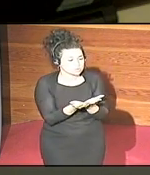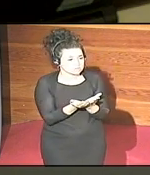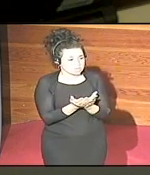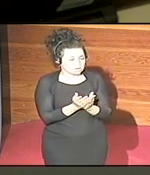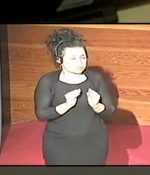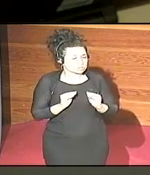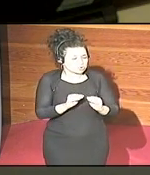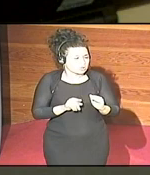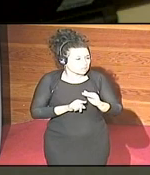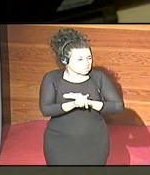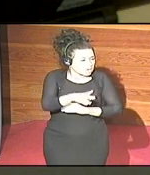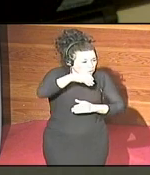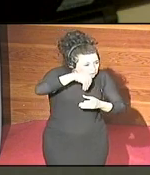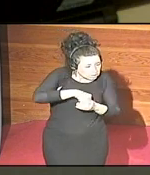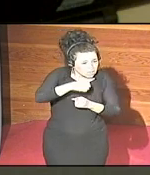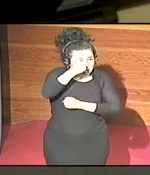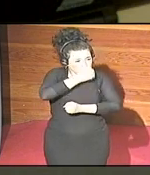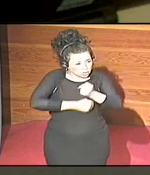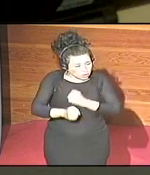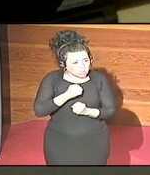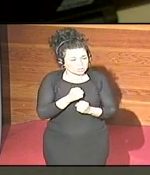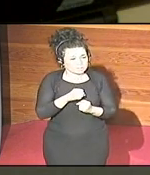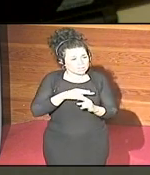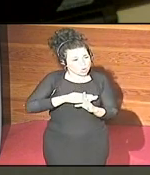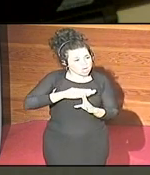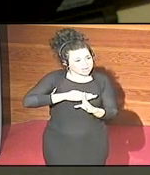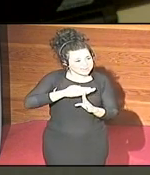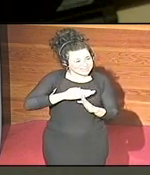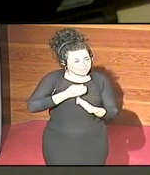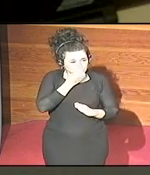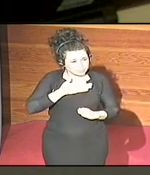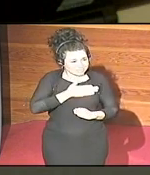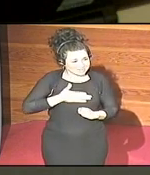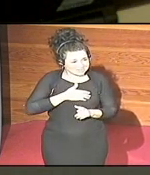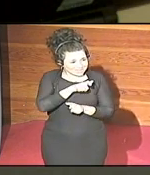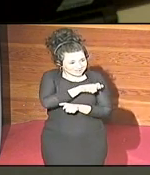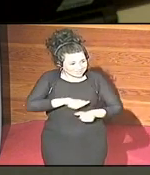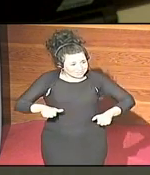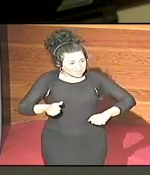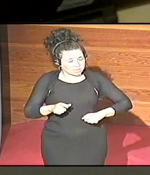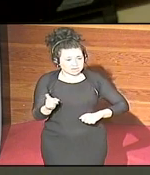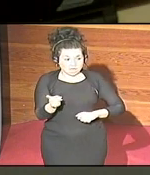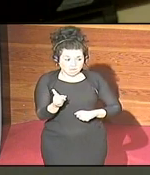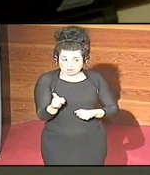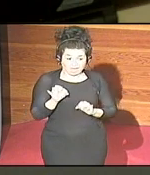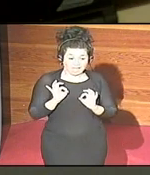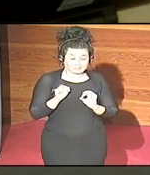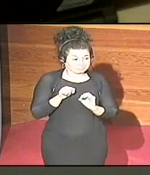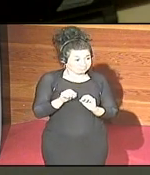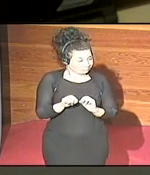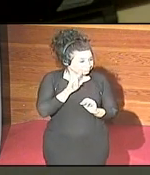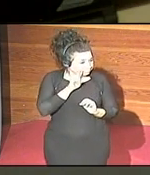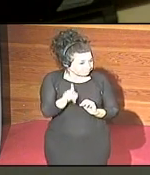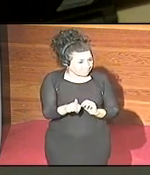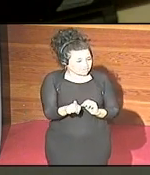interno, económico, el nivel de bienestar de su ciudadanía. Todo eso nunca ha sido considerado